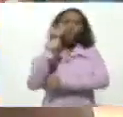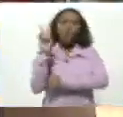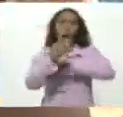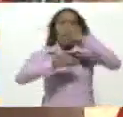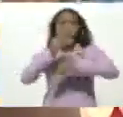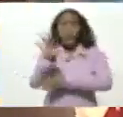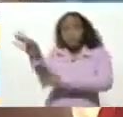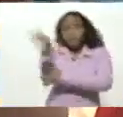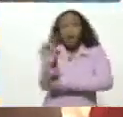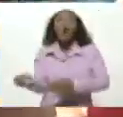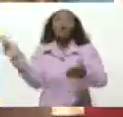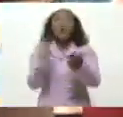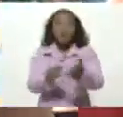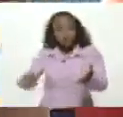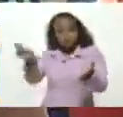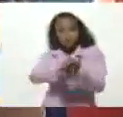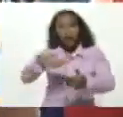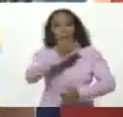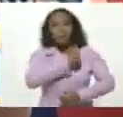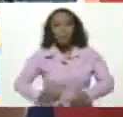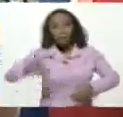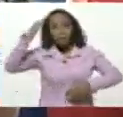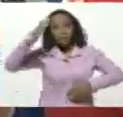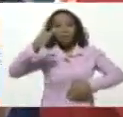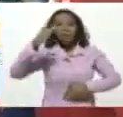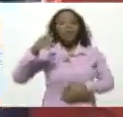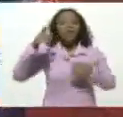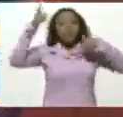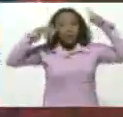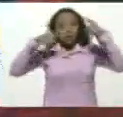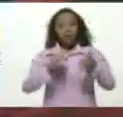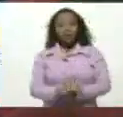reeligió a nuestro comandante Hugo Chávez.